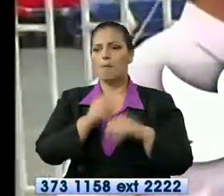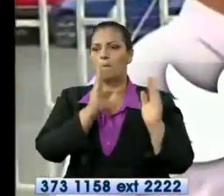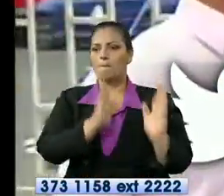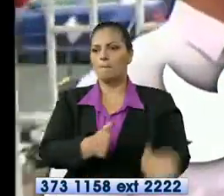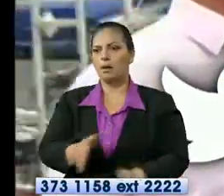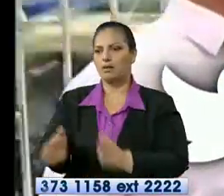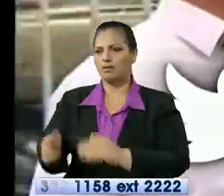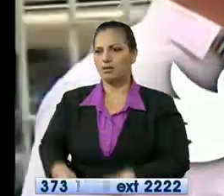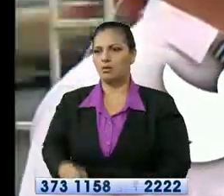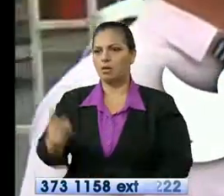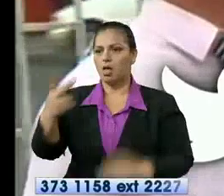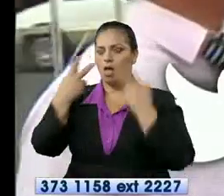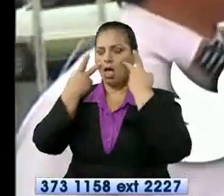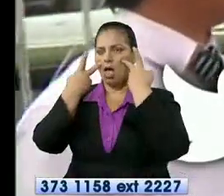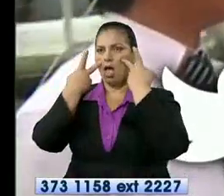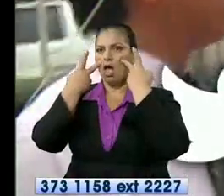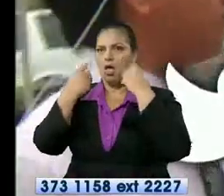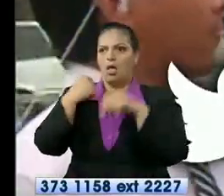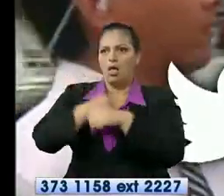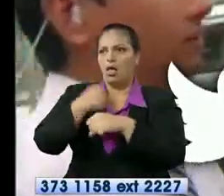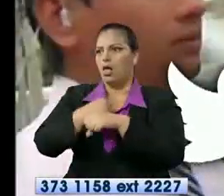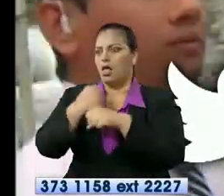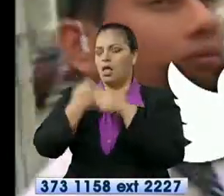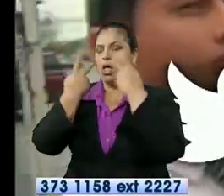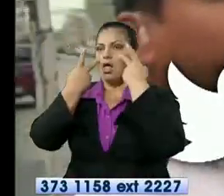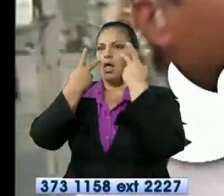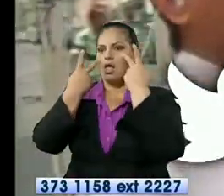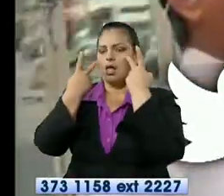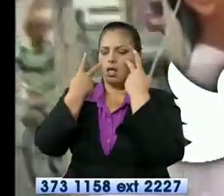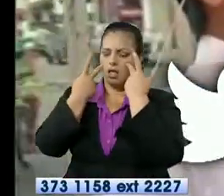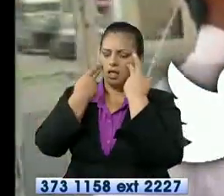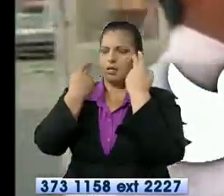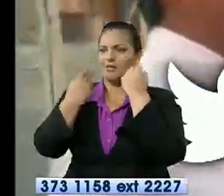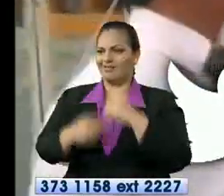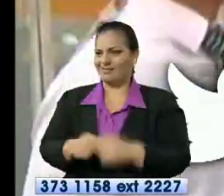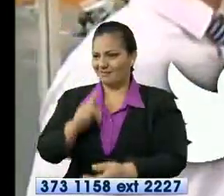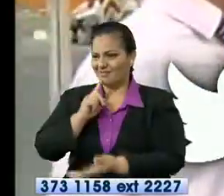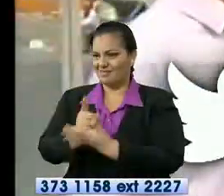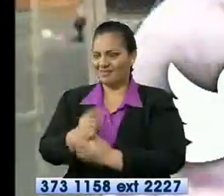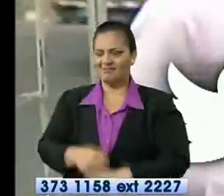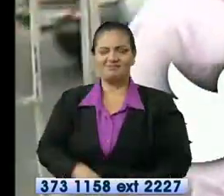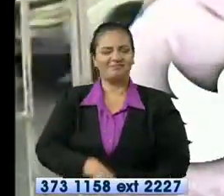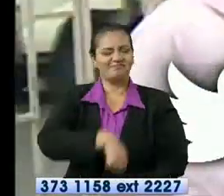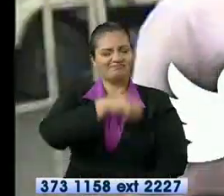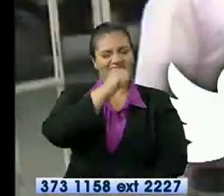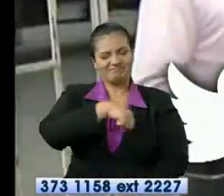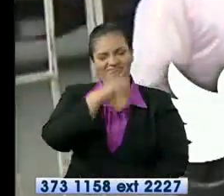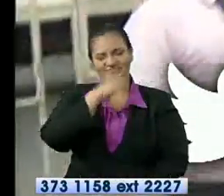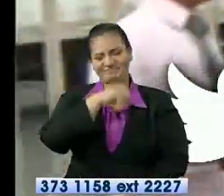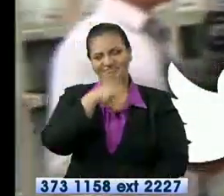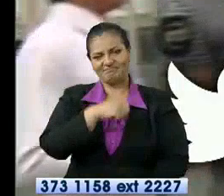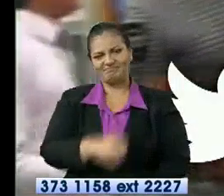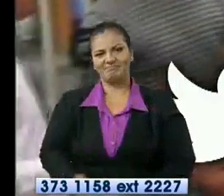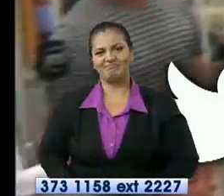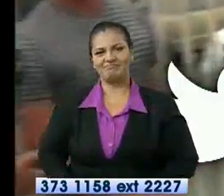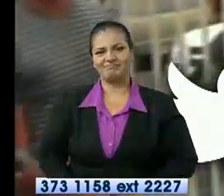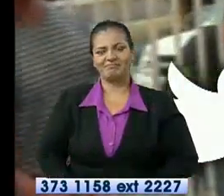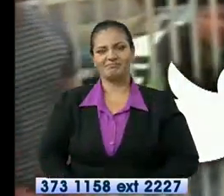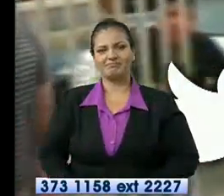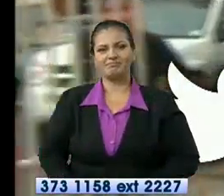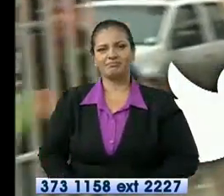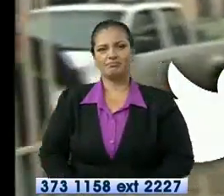malas noches? Obvio, claro, bastante trabajo para llegar a este, llegar a este trabajo. Hoy incluso sabemos que también